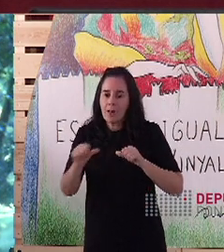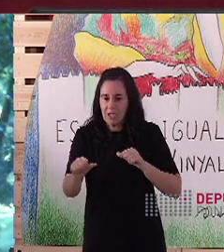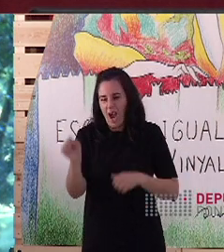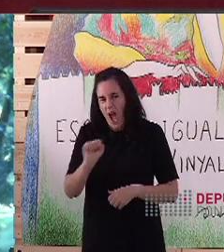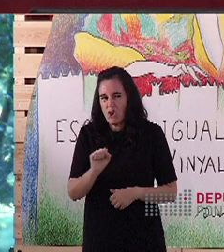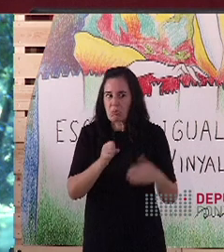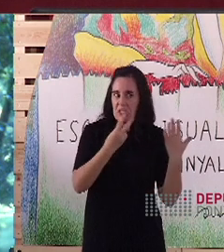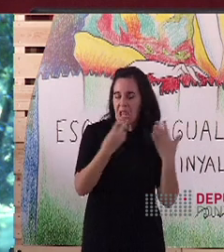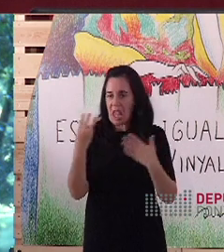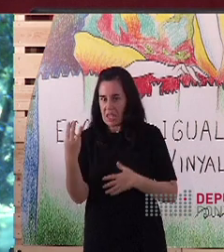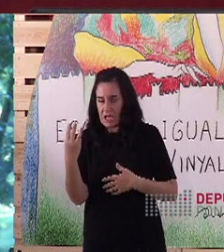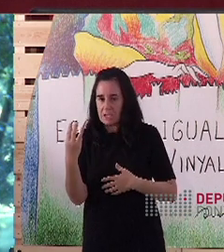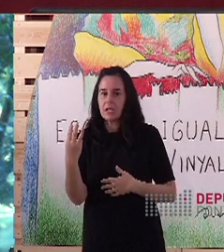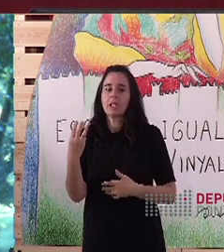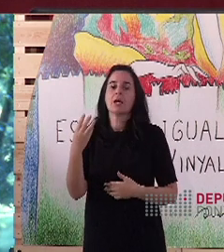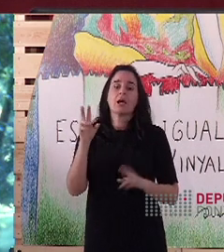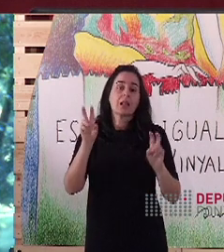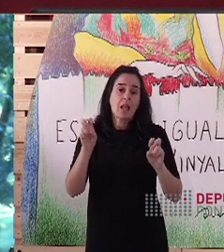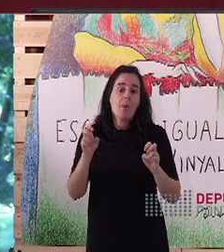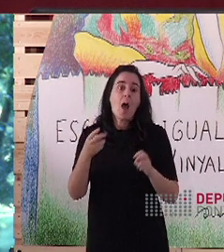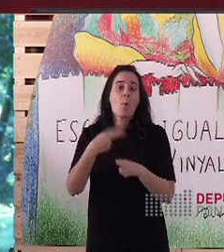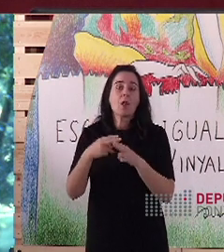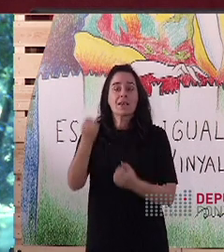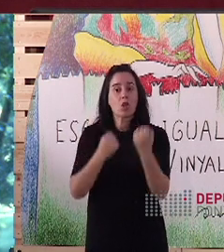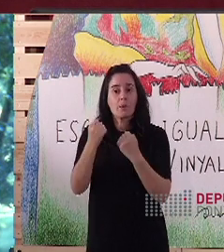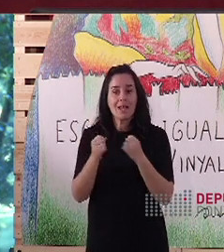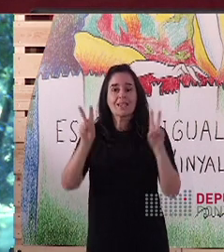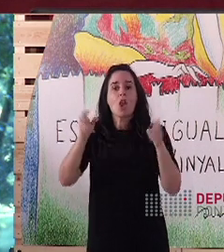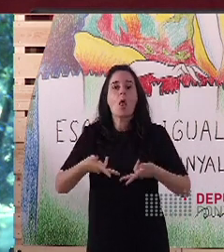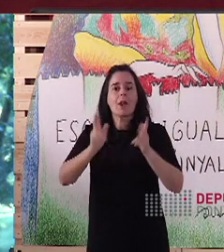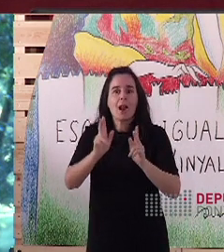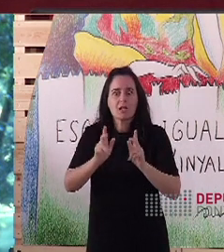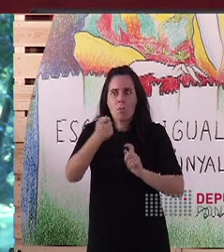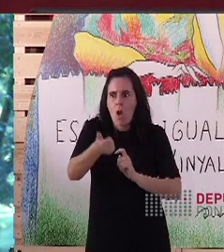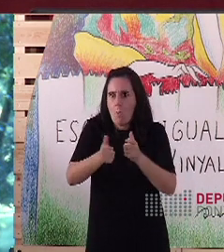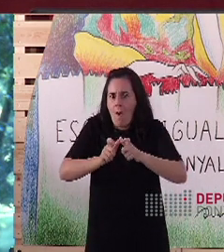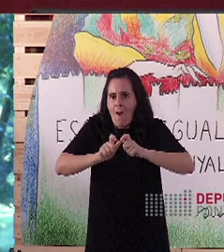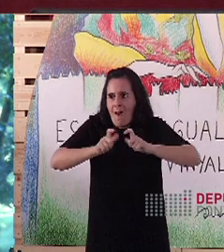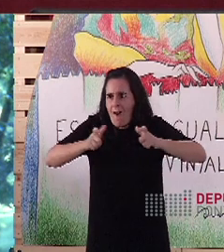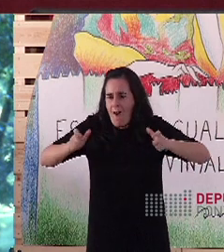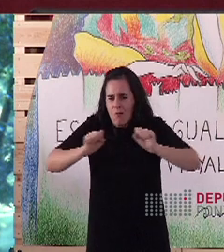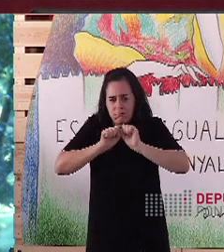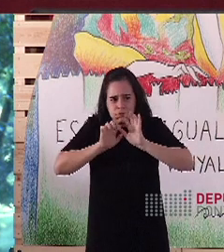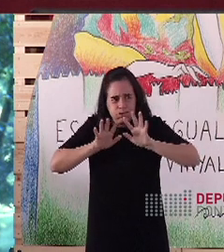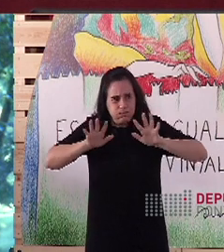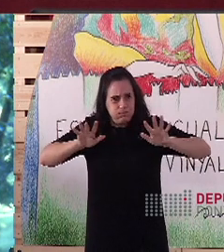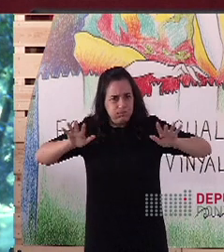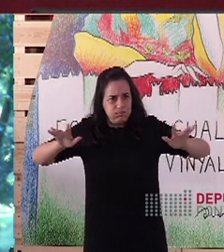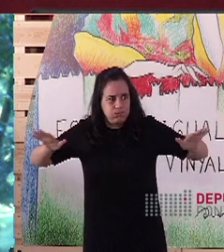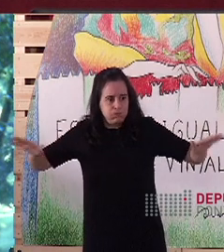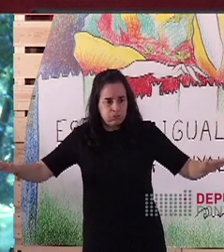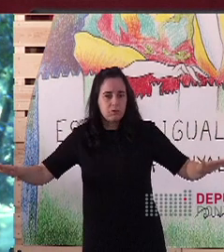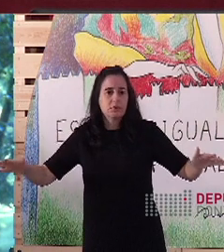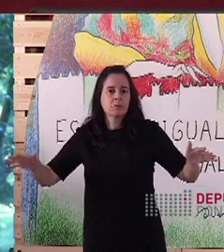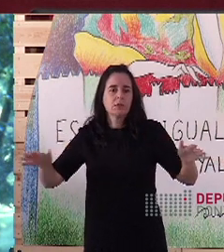las políticas económicas neoliberales van a ir extendiéndose con una extraordinaria resistencia. De hecho, van a comenzar